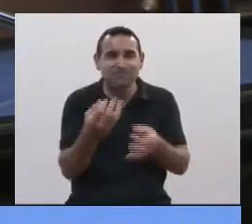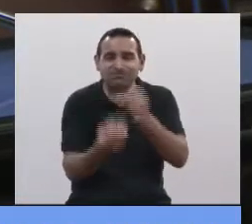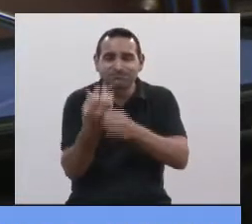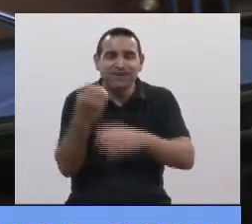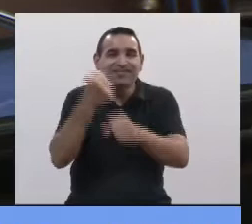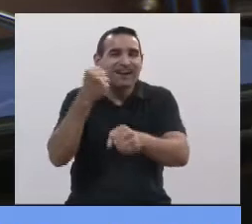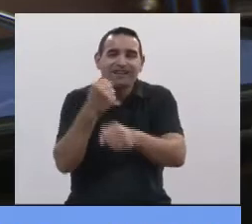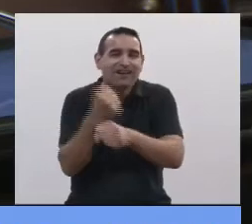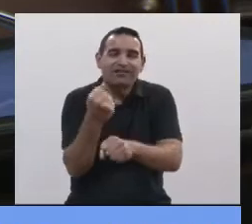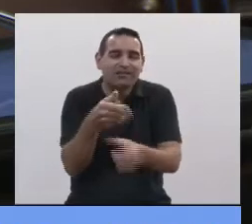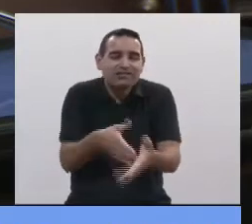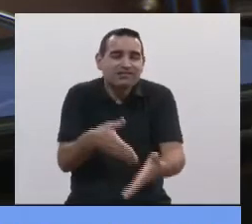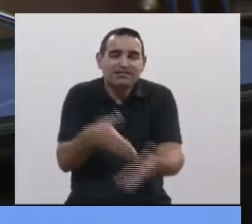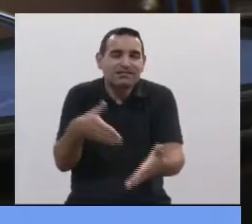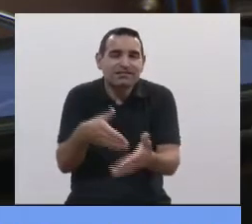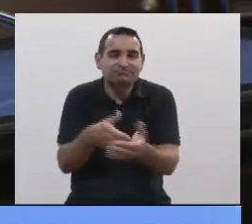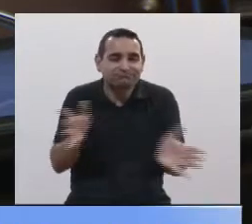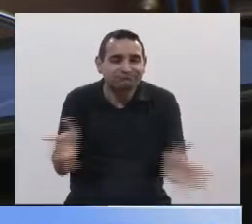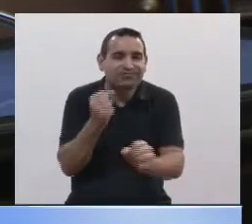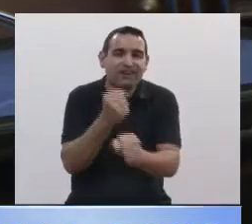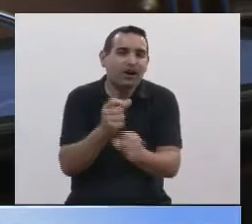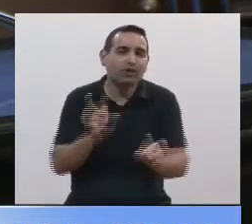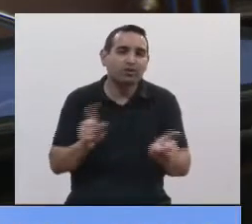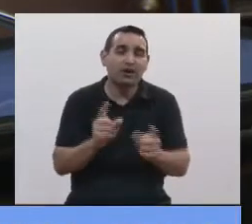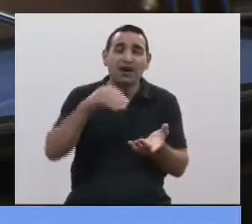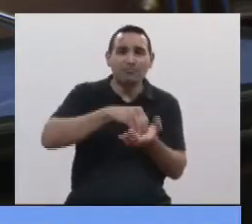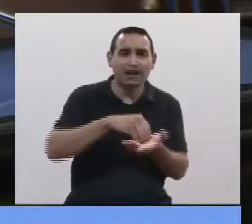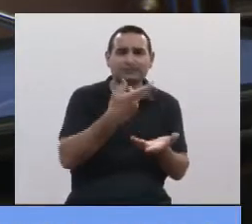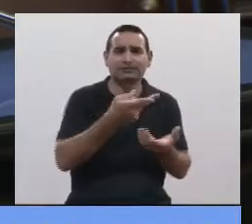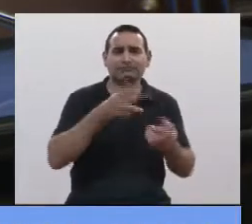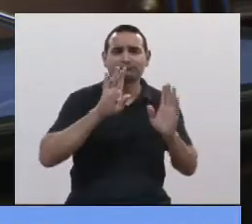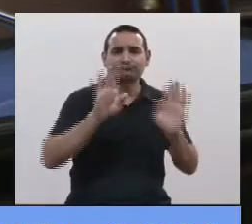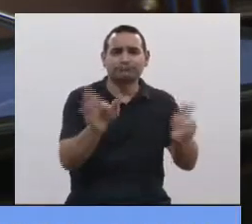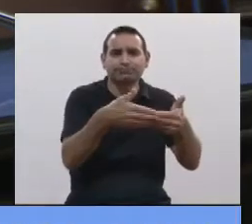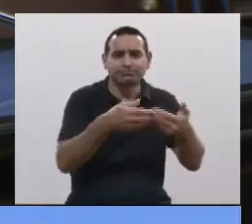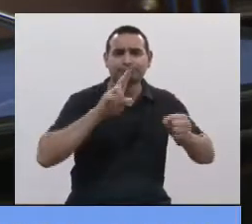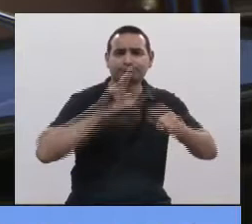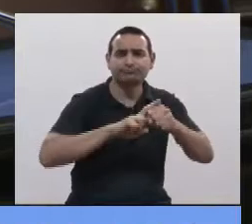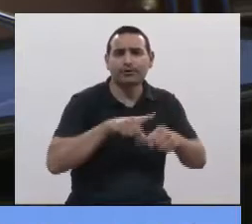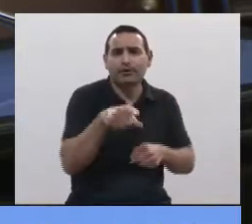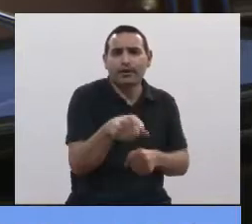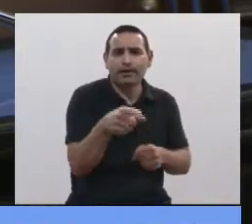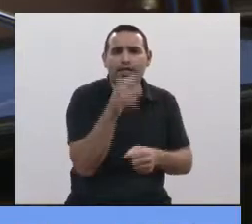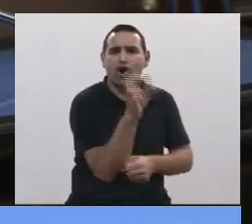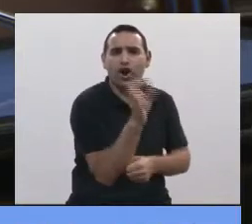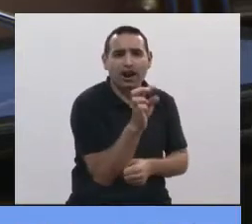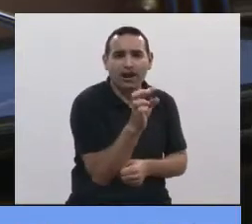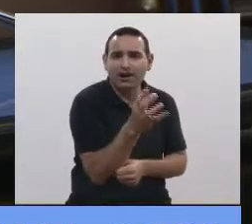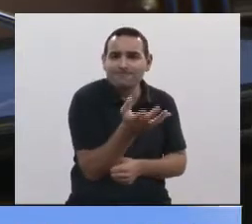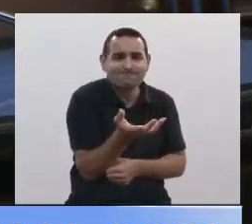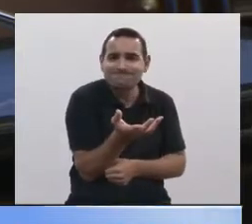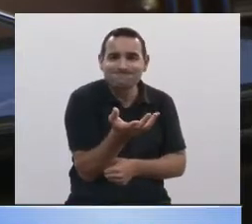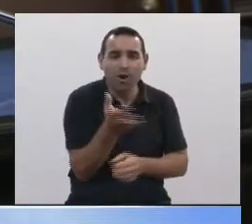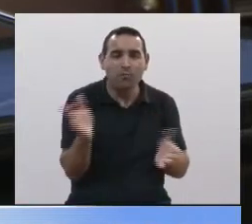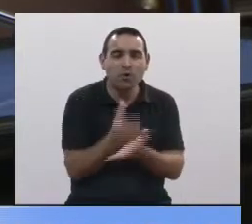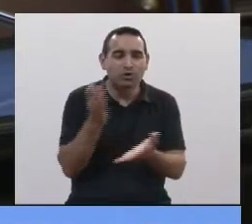empleo, no estimula, como tampoco el cepo cambiario, el cepo a las importaciones, no estimula